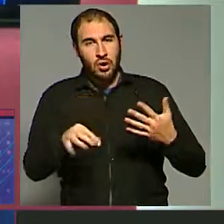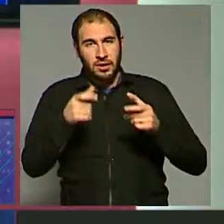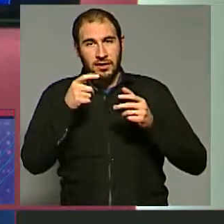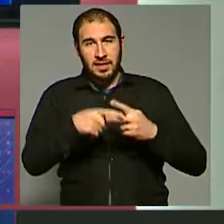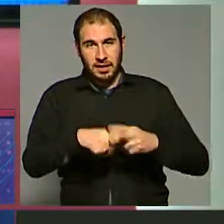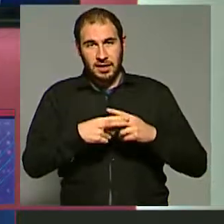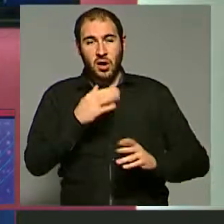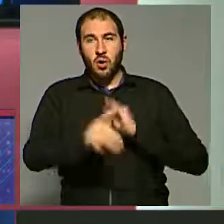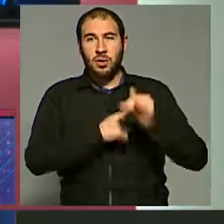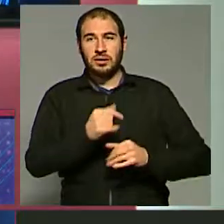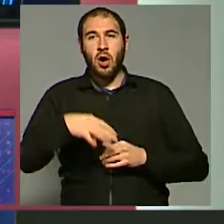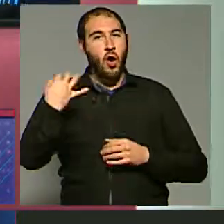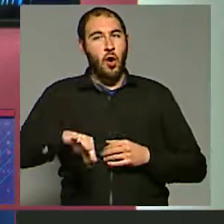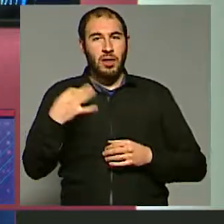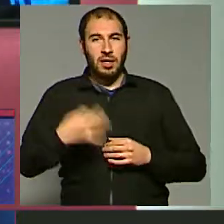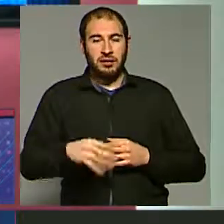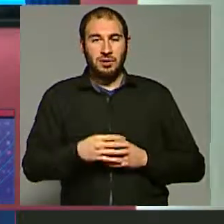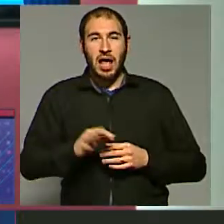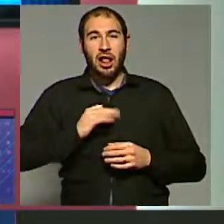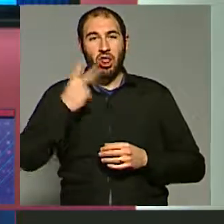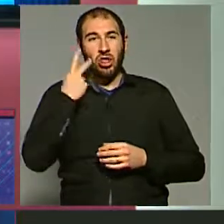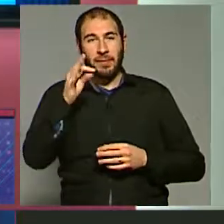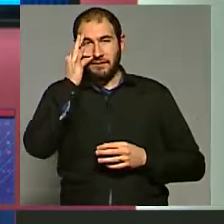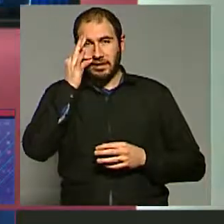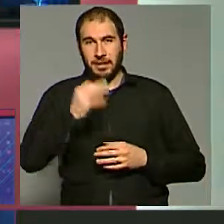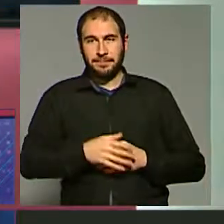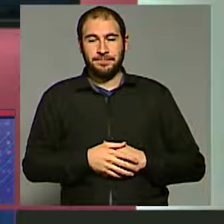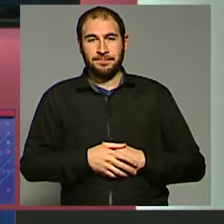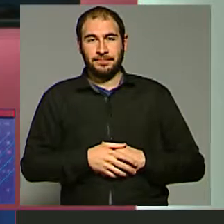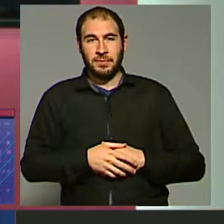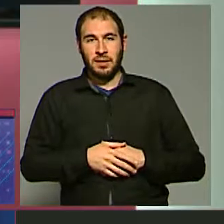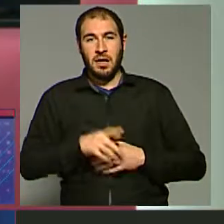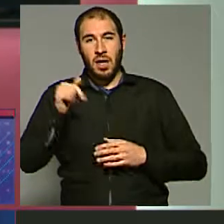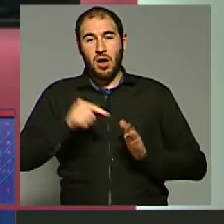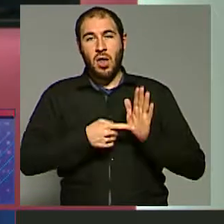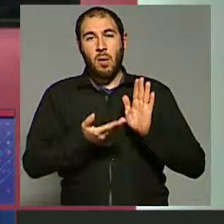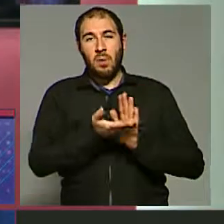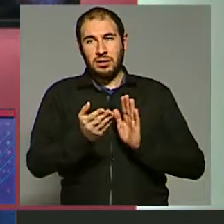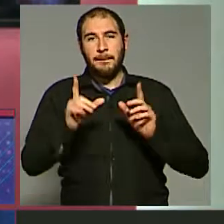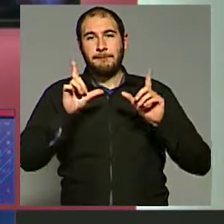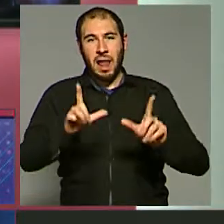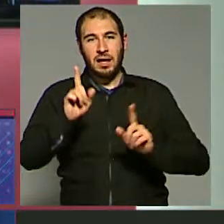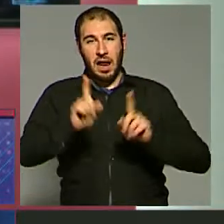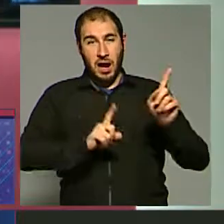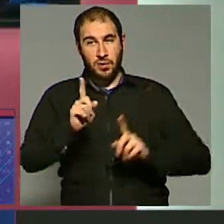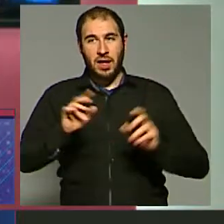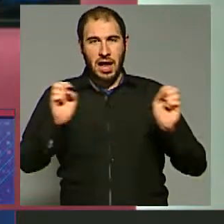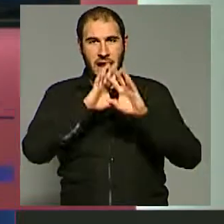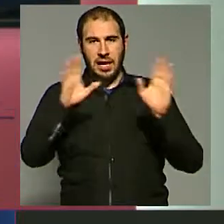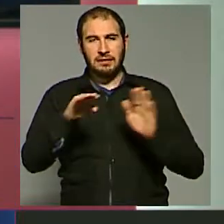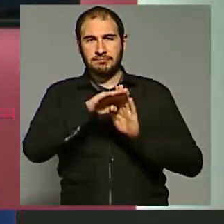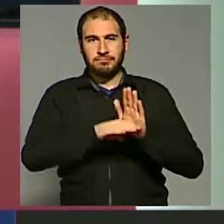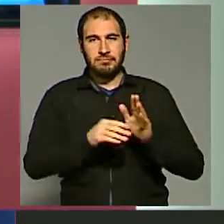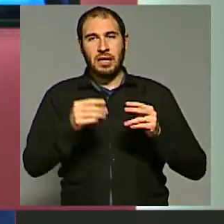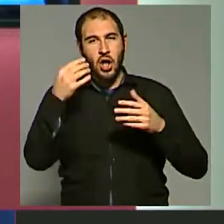que, vuelvo a repetir, va a ser obligatoria a partir del año 2020. Vamos a compartir algunas placas para aclarar lo que tiene que ver con